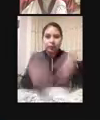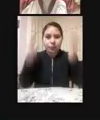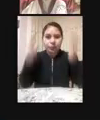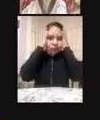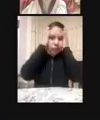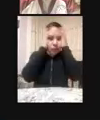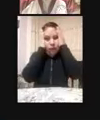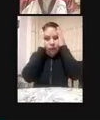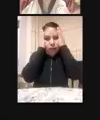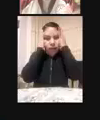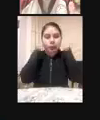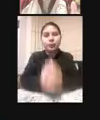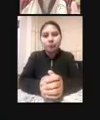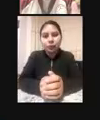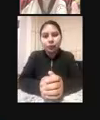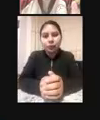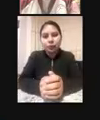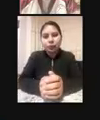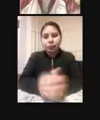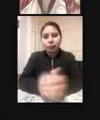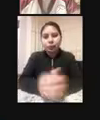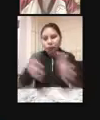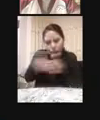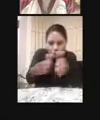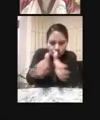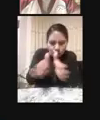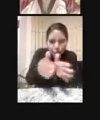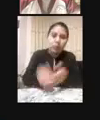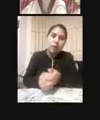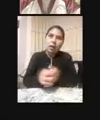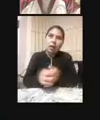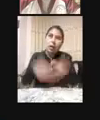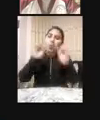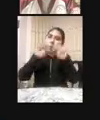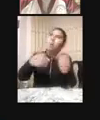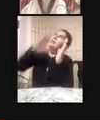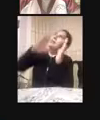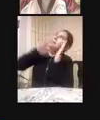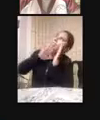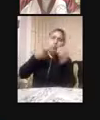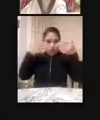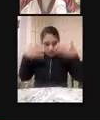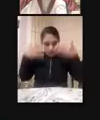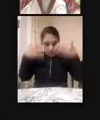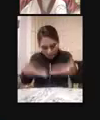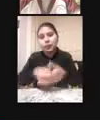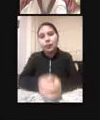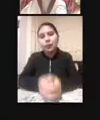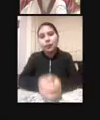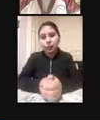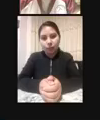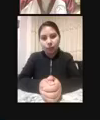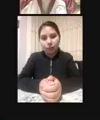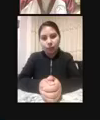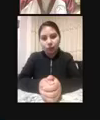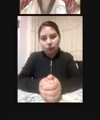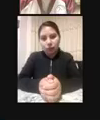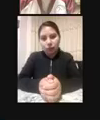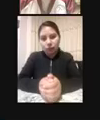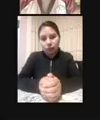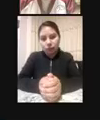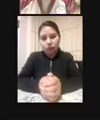las direcciones, tanto echado boca arriba como boca abajo. Y aquí, papás, también nosotros